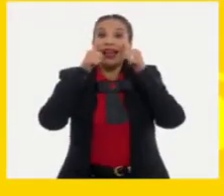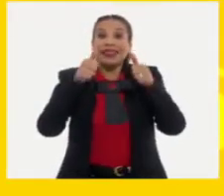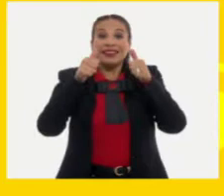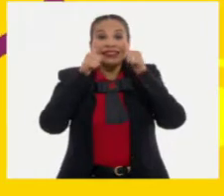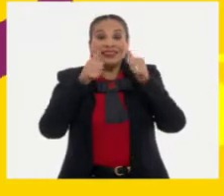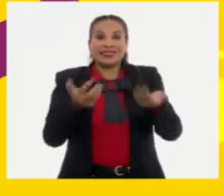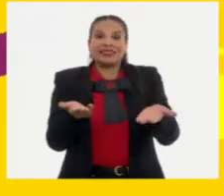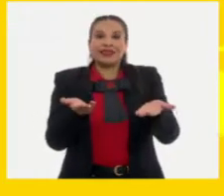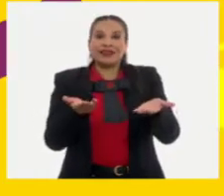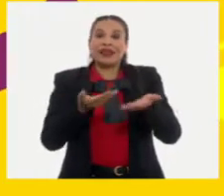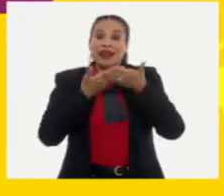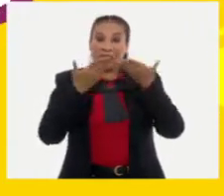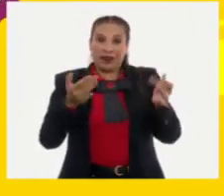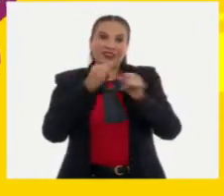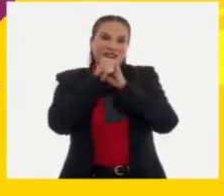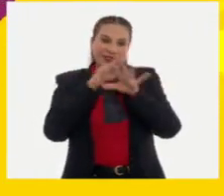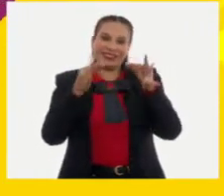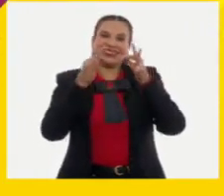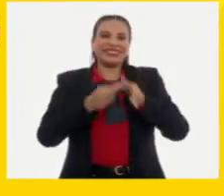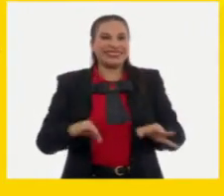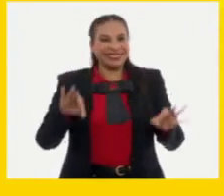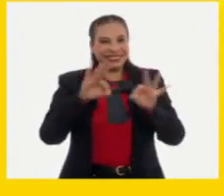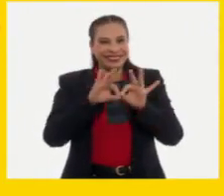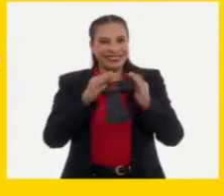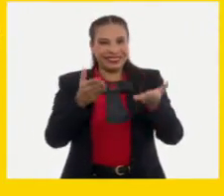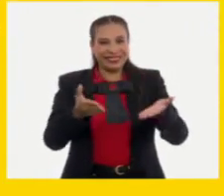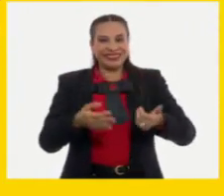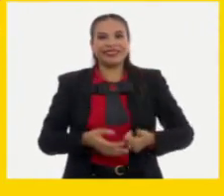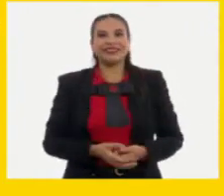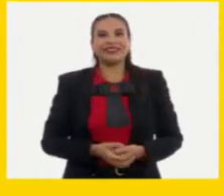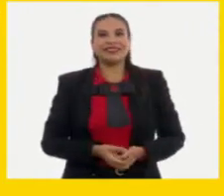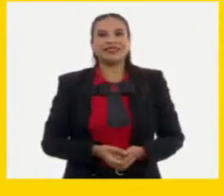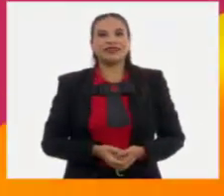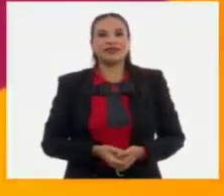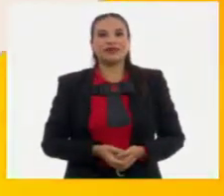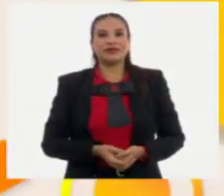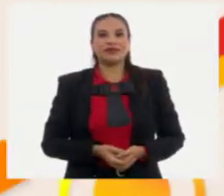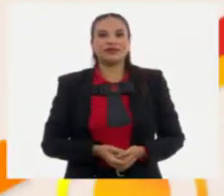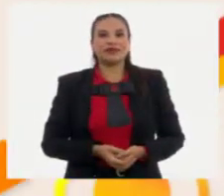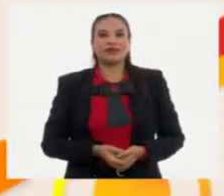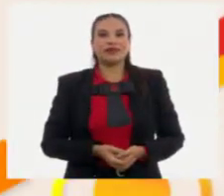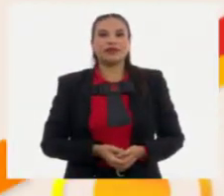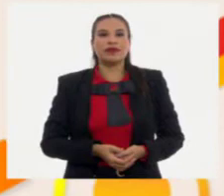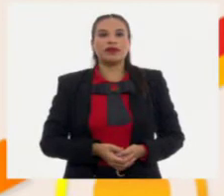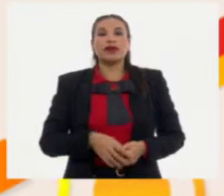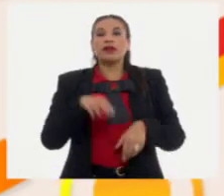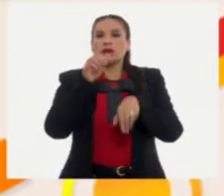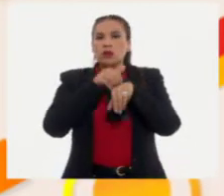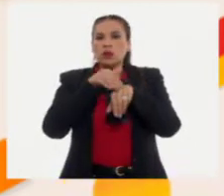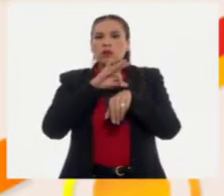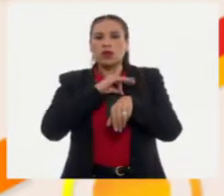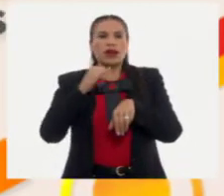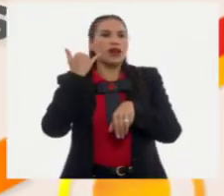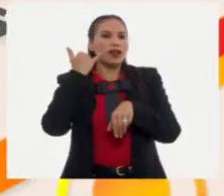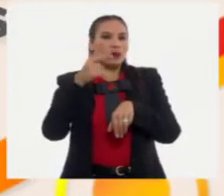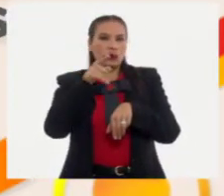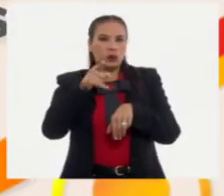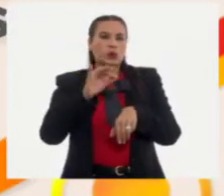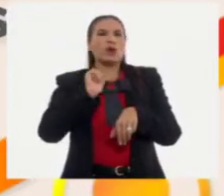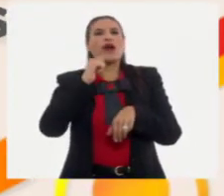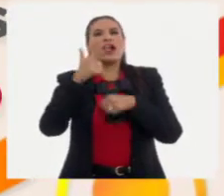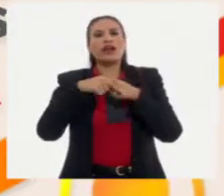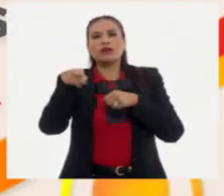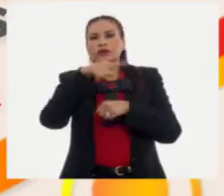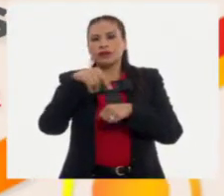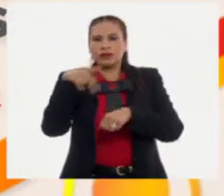¡Atención! ¡Atención! A continuación, información importante. A este número puedes llamar cuando tú o